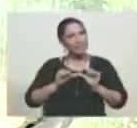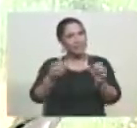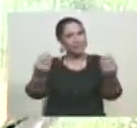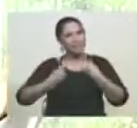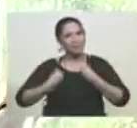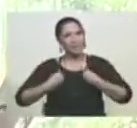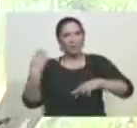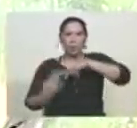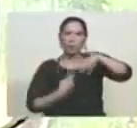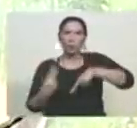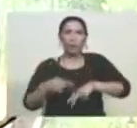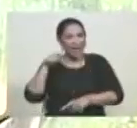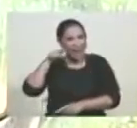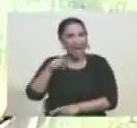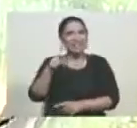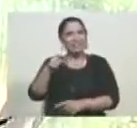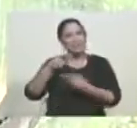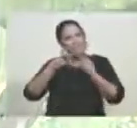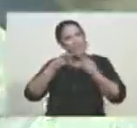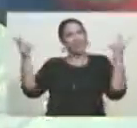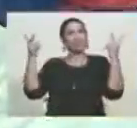revolución. Y ese es el mensaje.